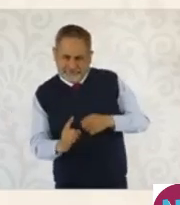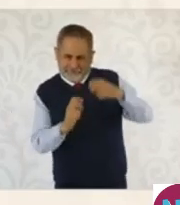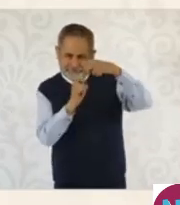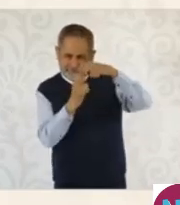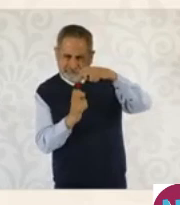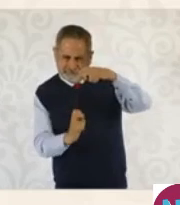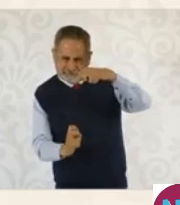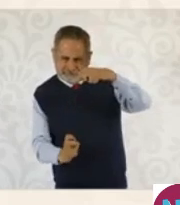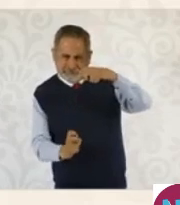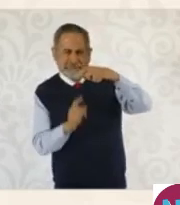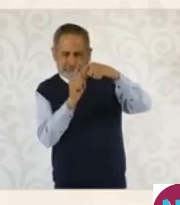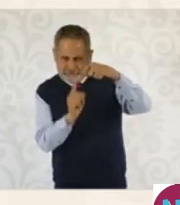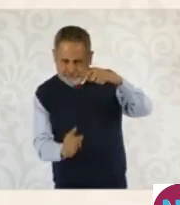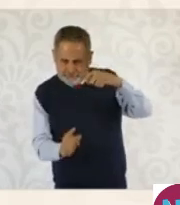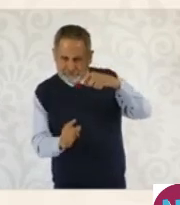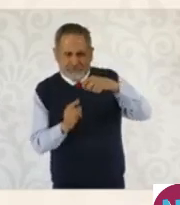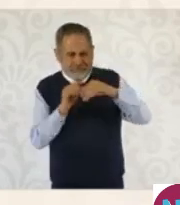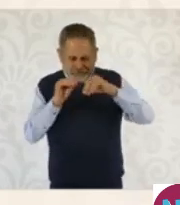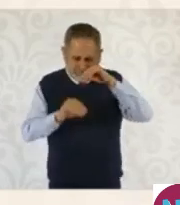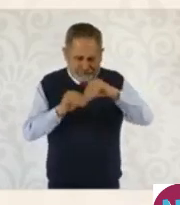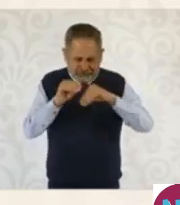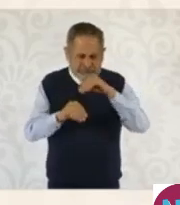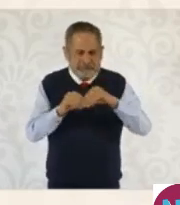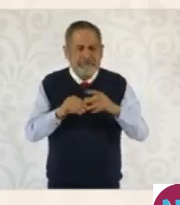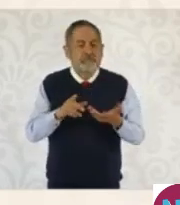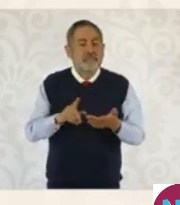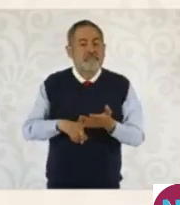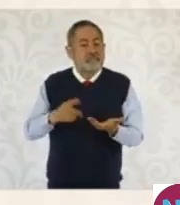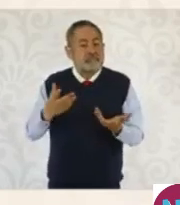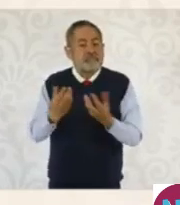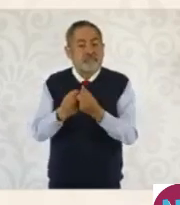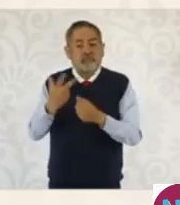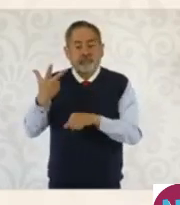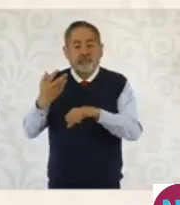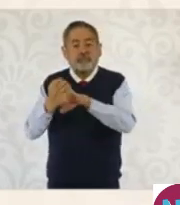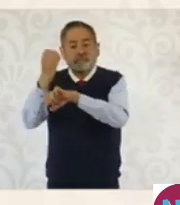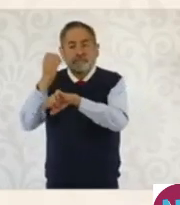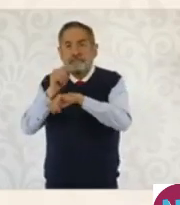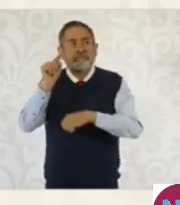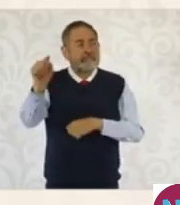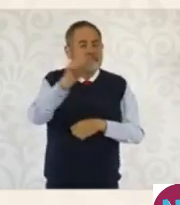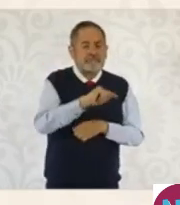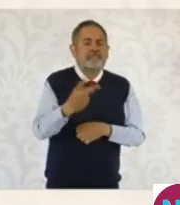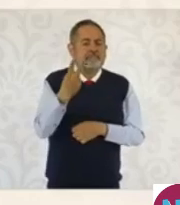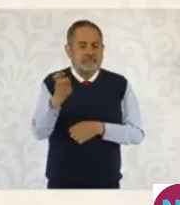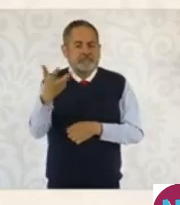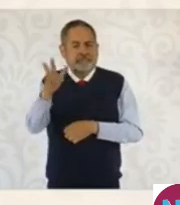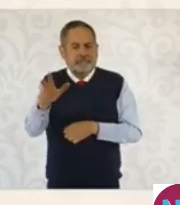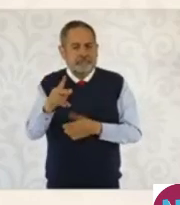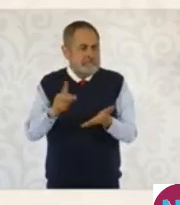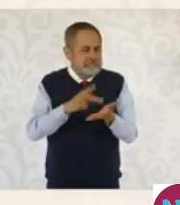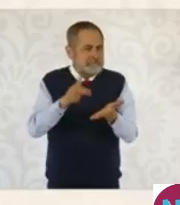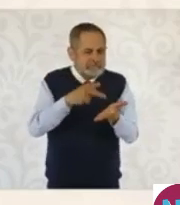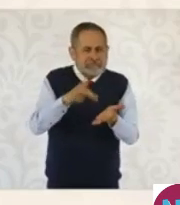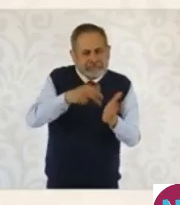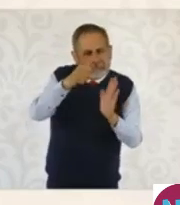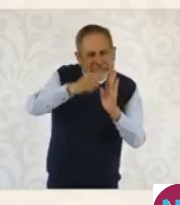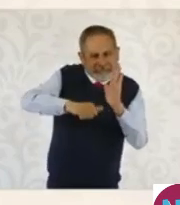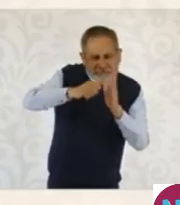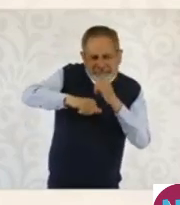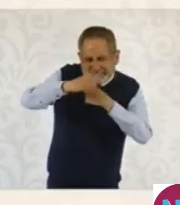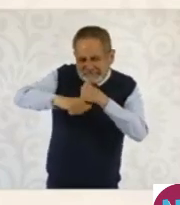210 procedimientos que se han llevado en 8 estados de la República. Y por otro lado también se están